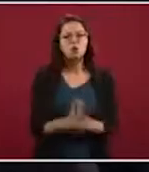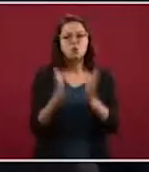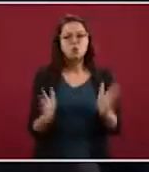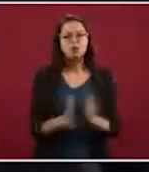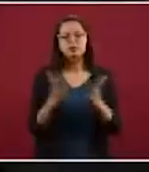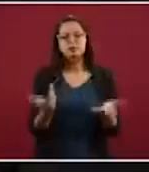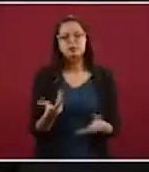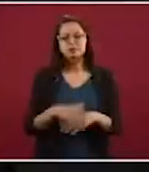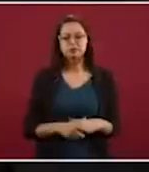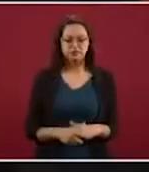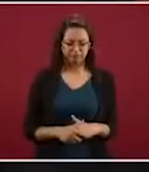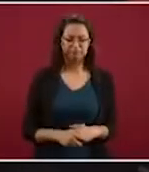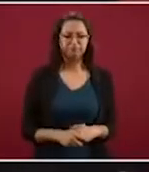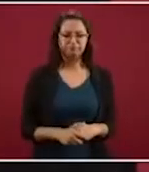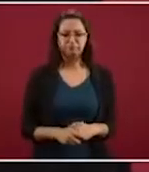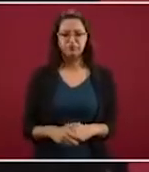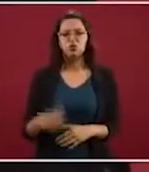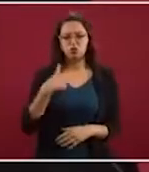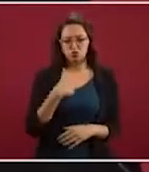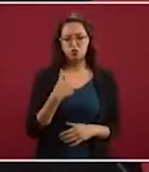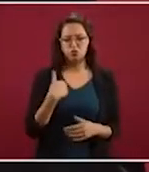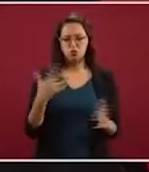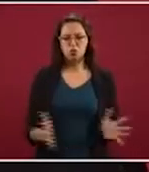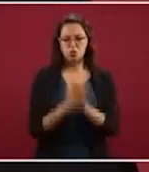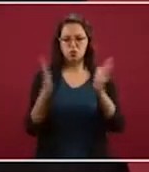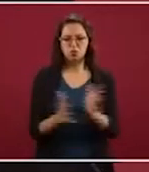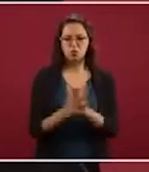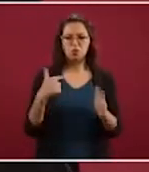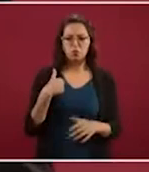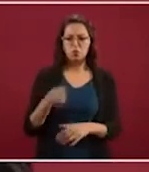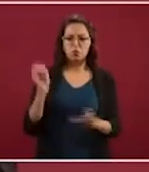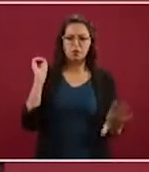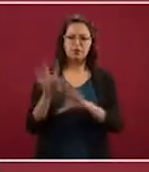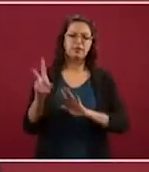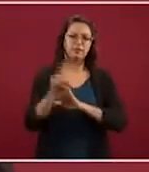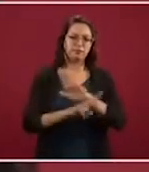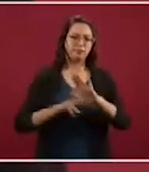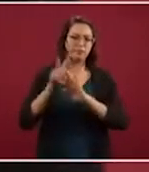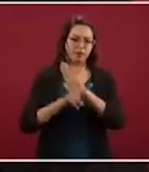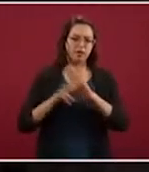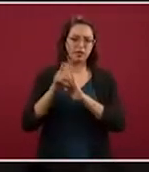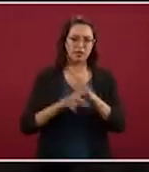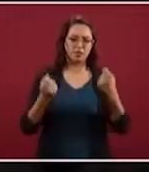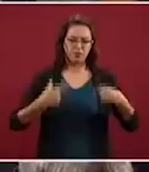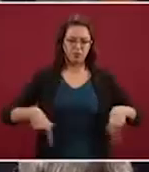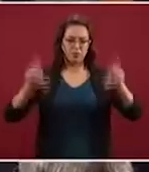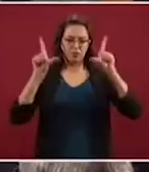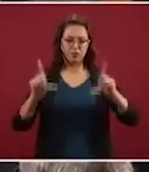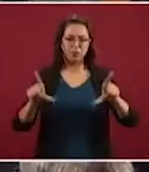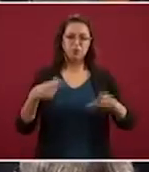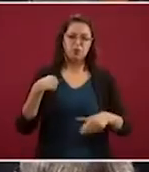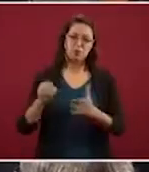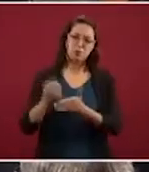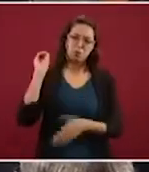¿Y qué le dice a la gente? Participar enviando un video, ya incluso lo grabé, se los voy a